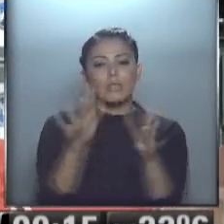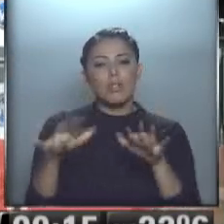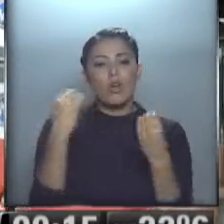pasando en Venezuela